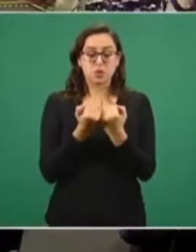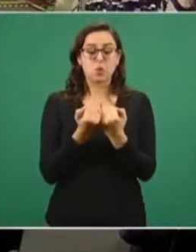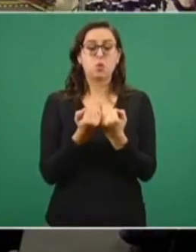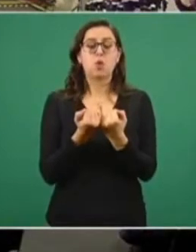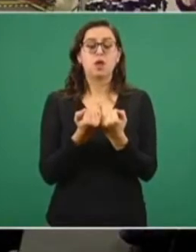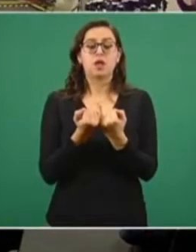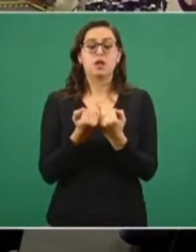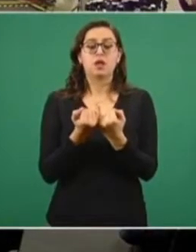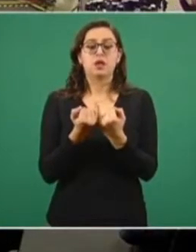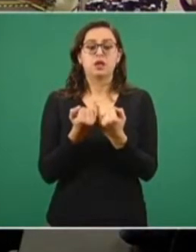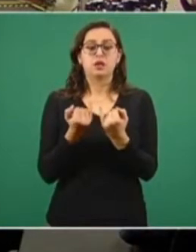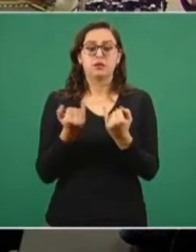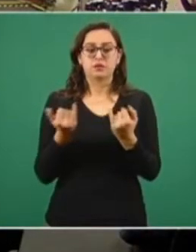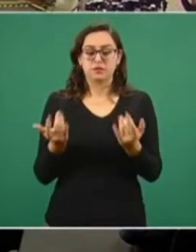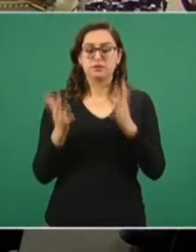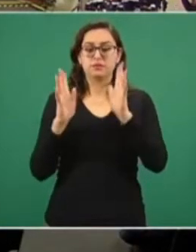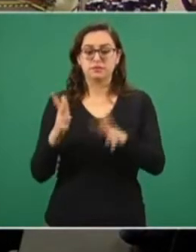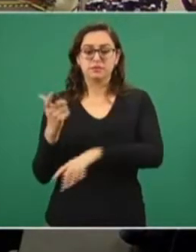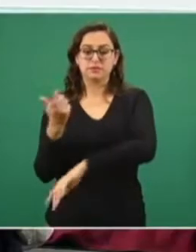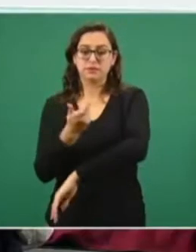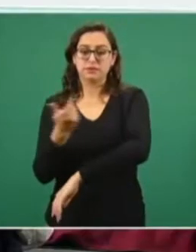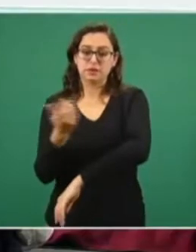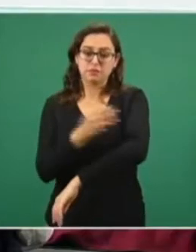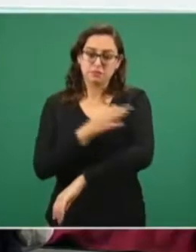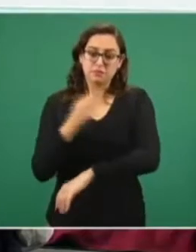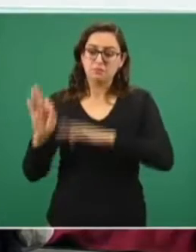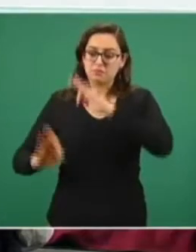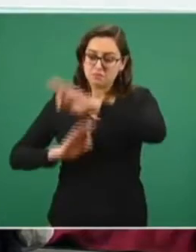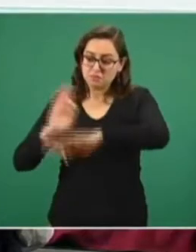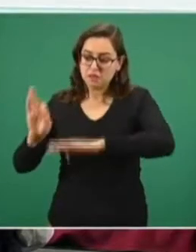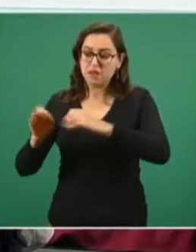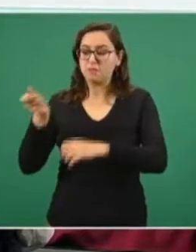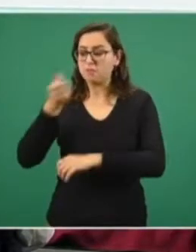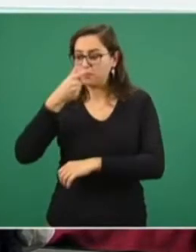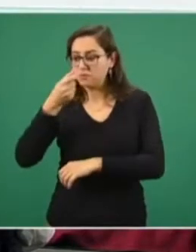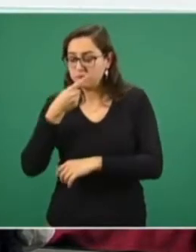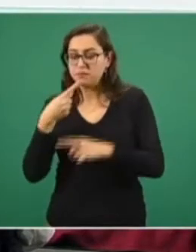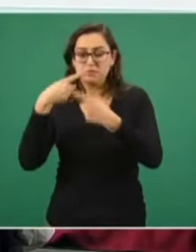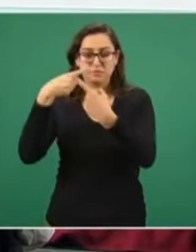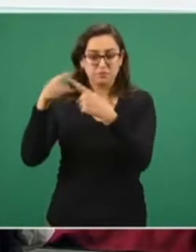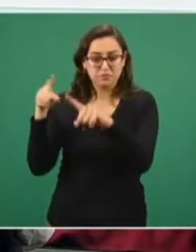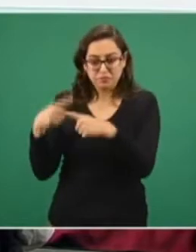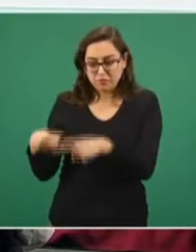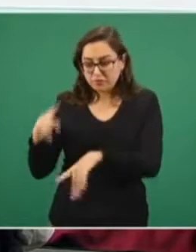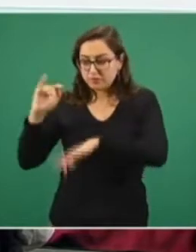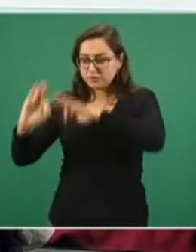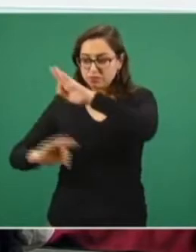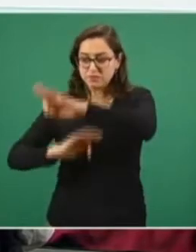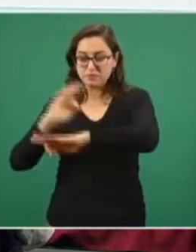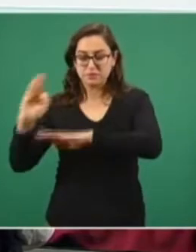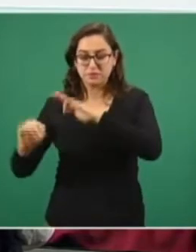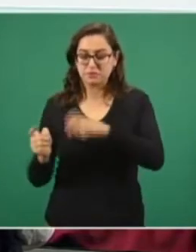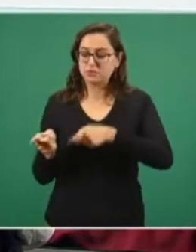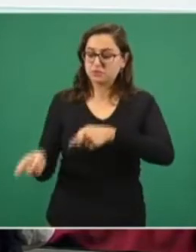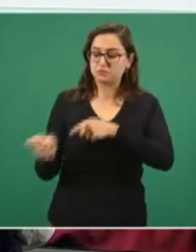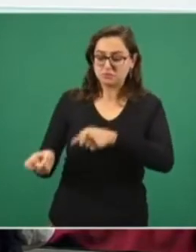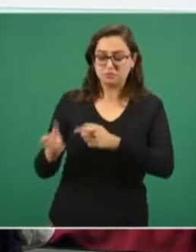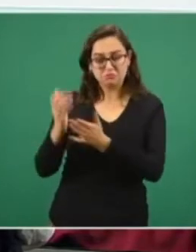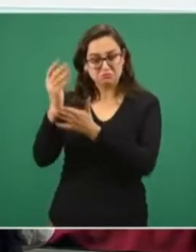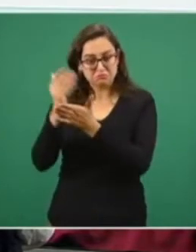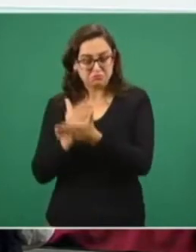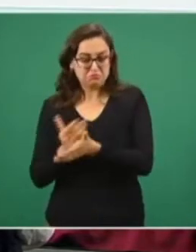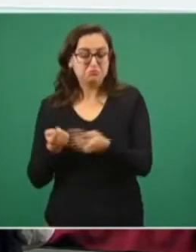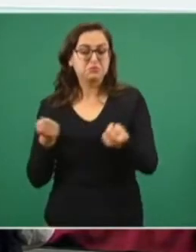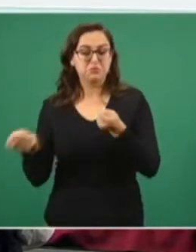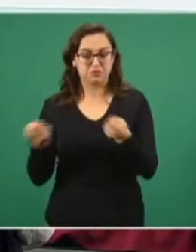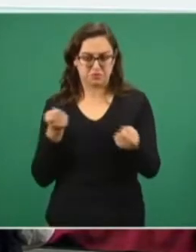tratamiento de sobre todo la plasmaféresis y el tratamiento que se está dando específico para contener las convulsiones. El